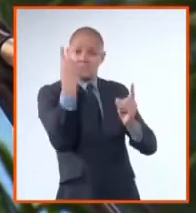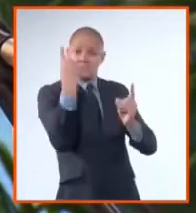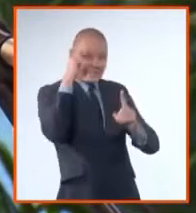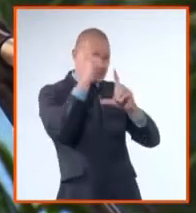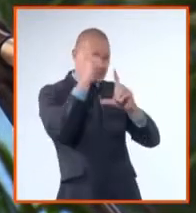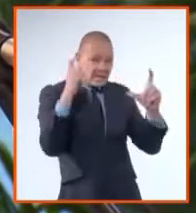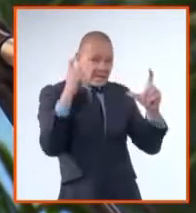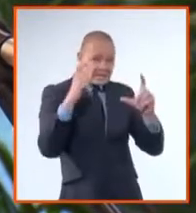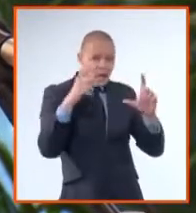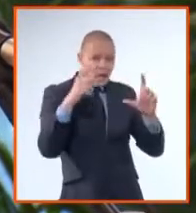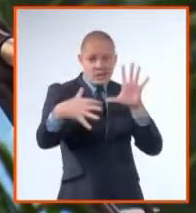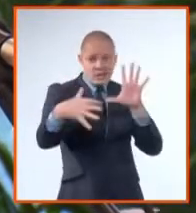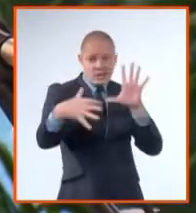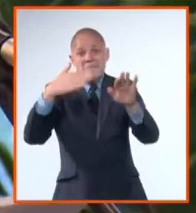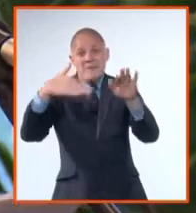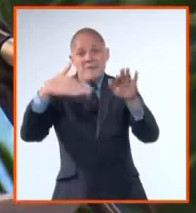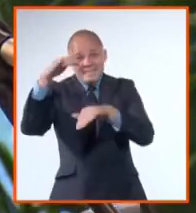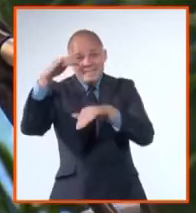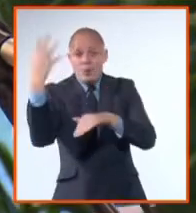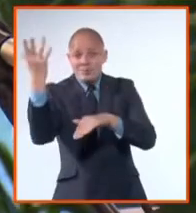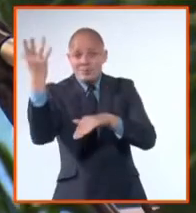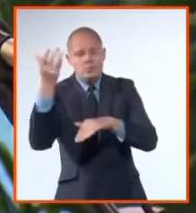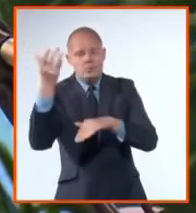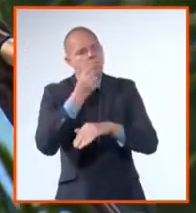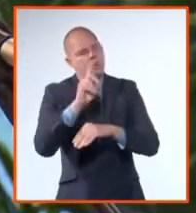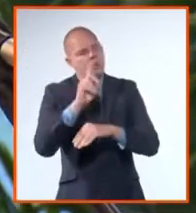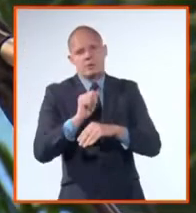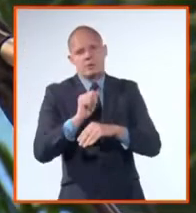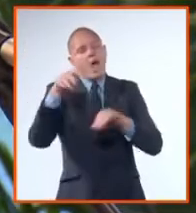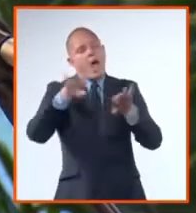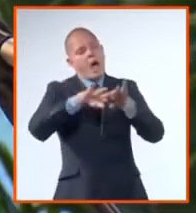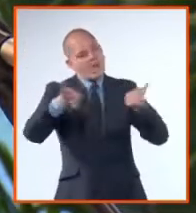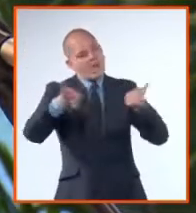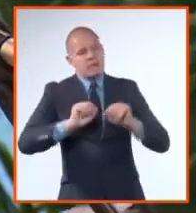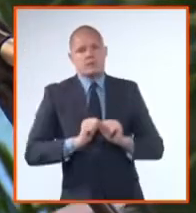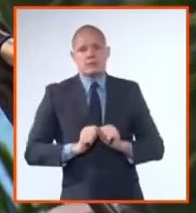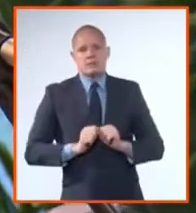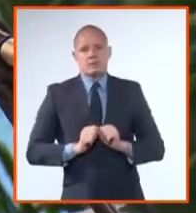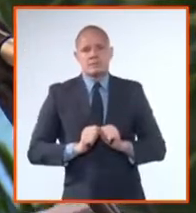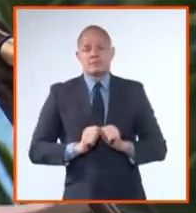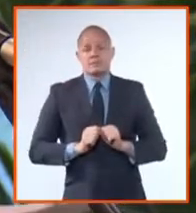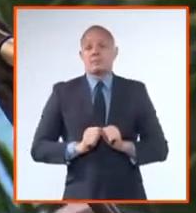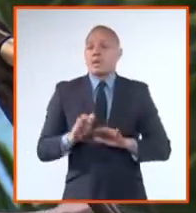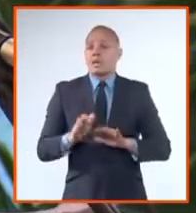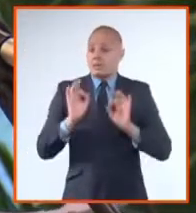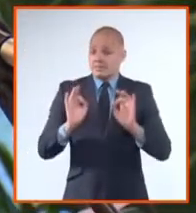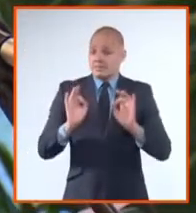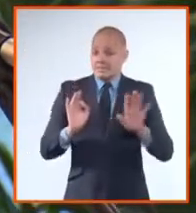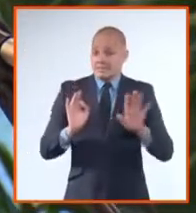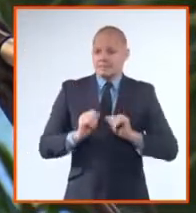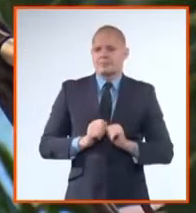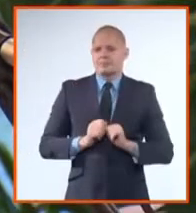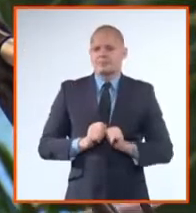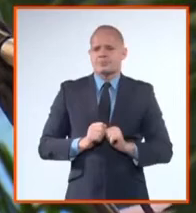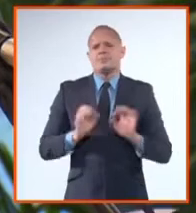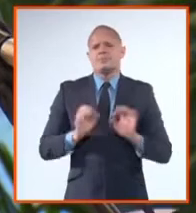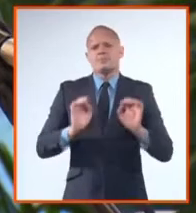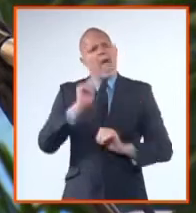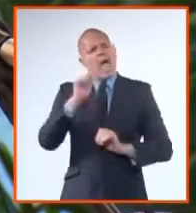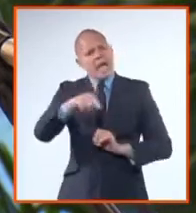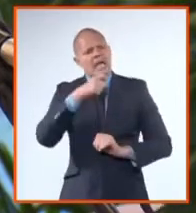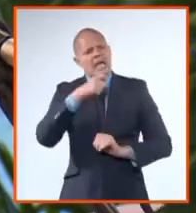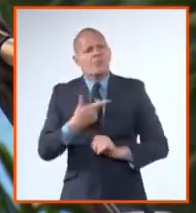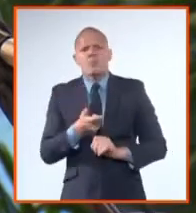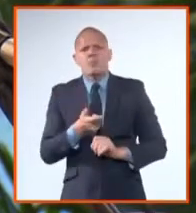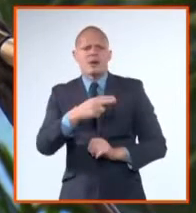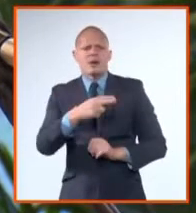estén en la línea de mando de sus estructuras, con la participación de profesionales externos y nunca presididos por el jefe administrativo de la